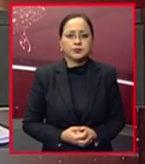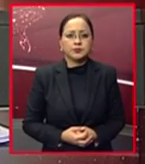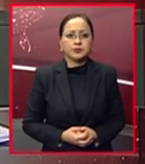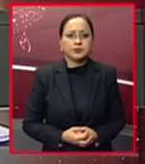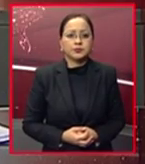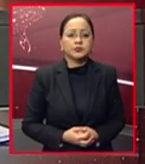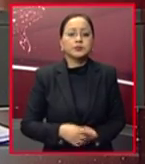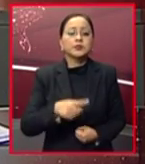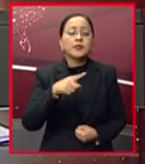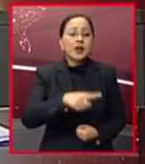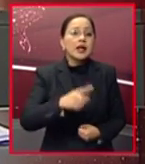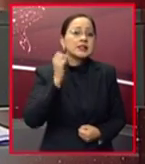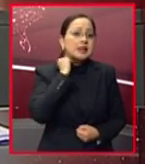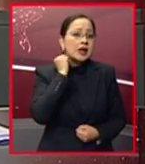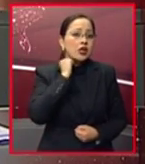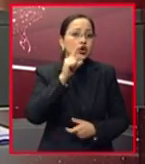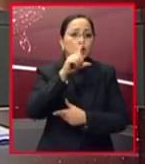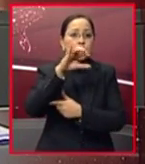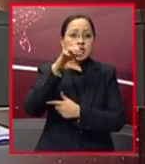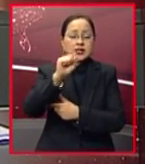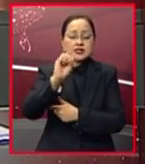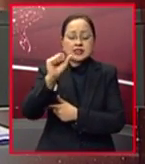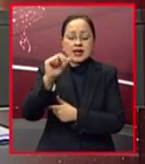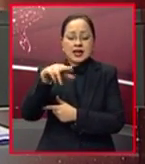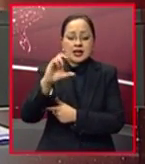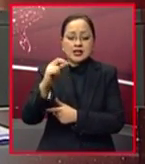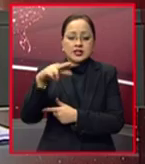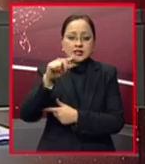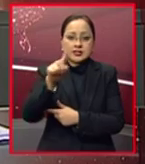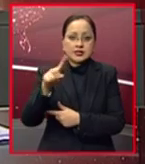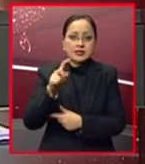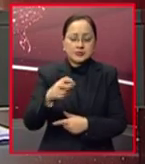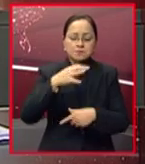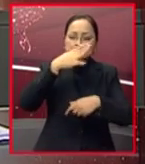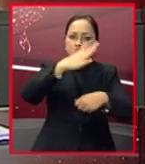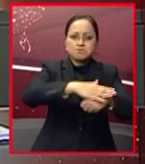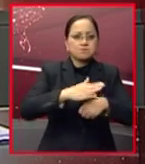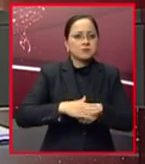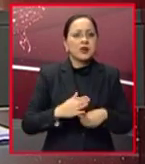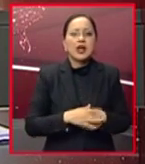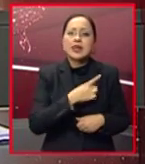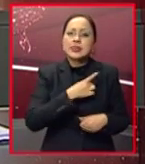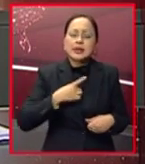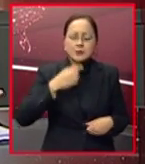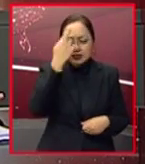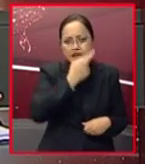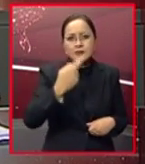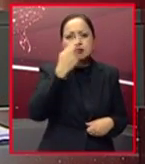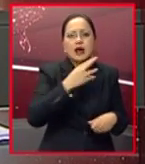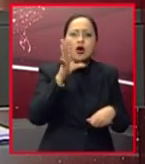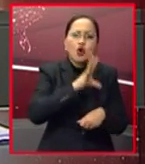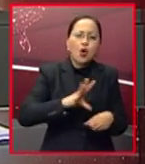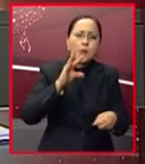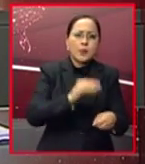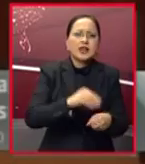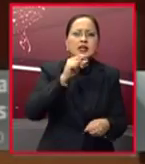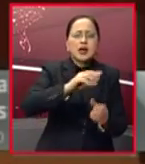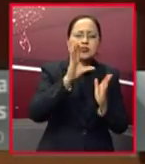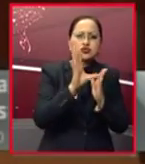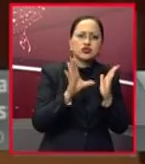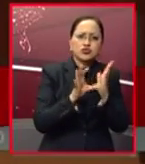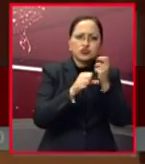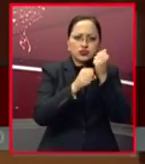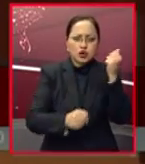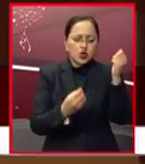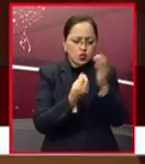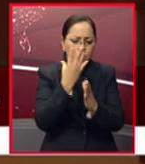El senador Luis Sánchez Jiménez del PRD hizo un llamado a la revisión integral de la Constitución Política en lo formal y lo material para construir un nuevo